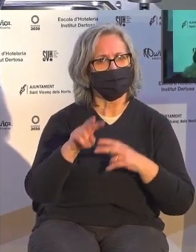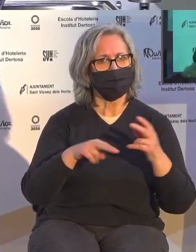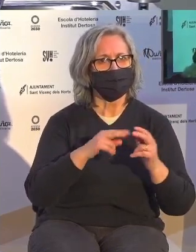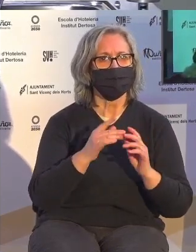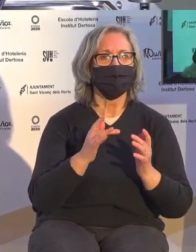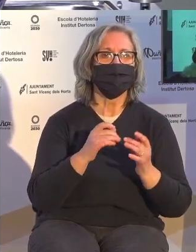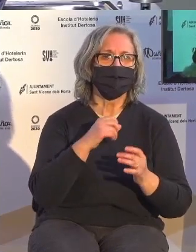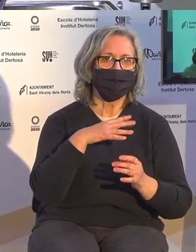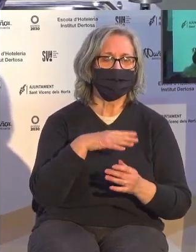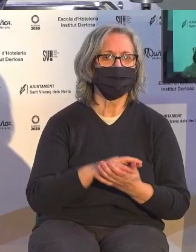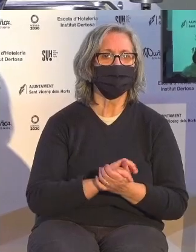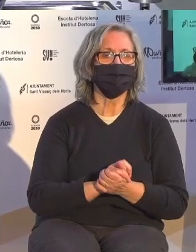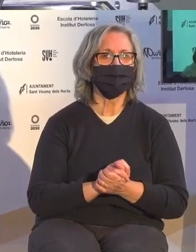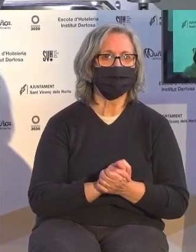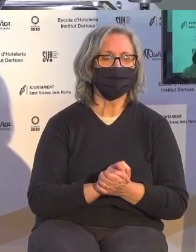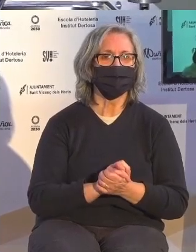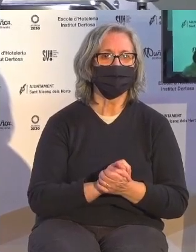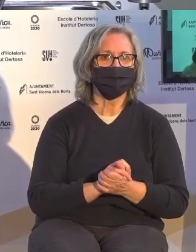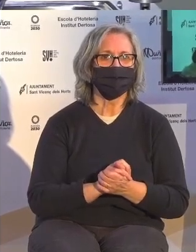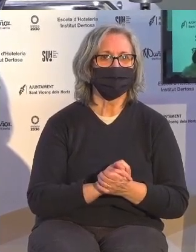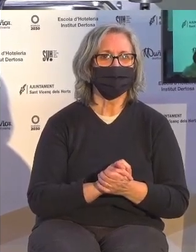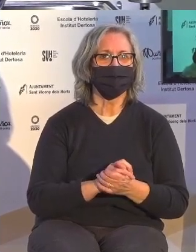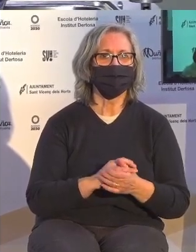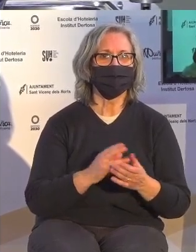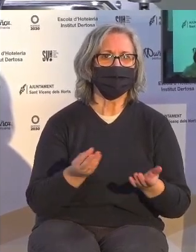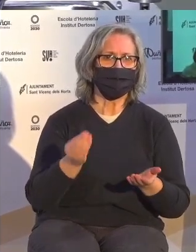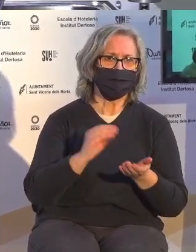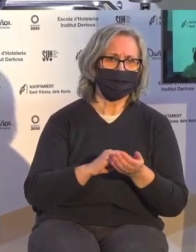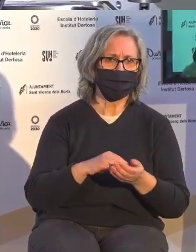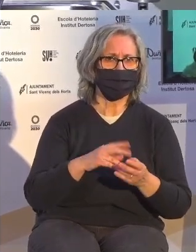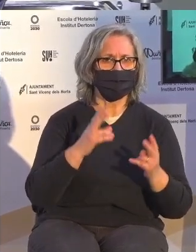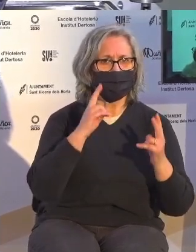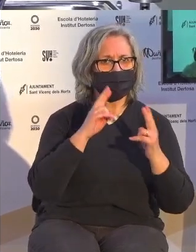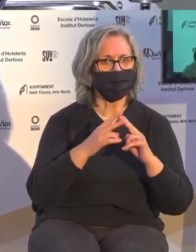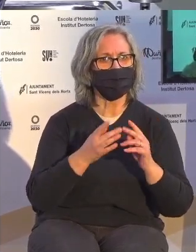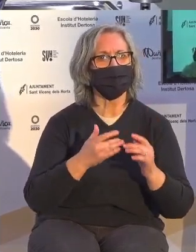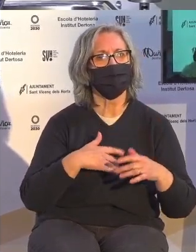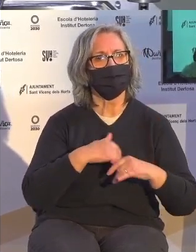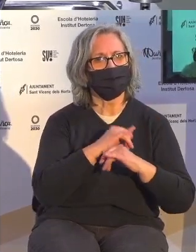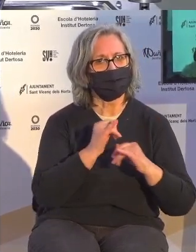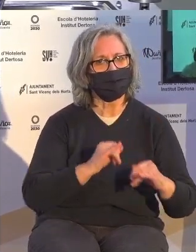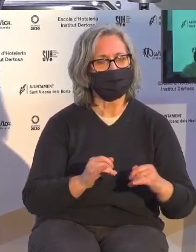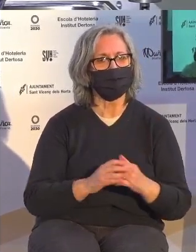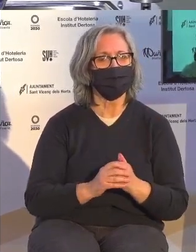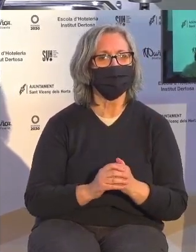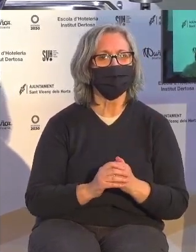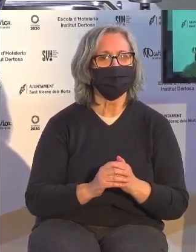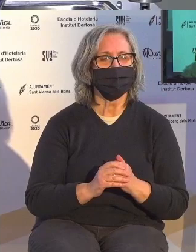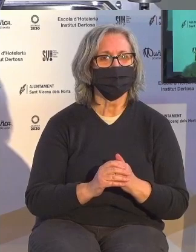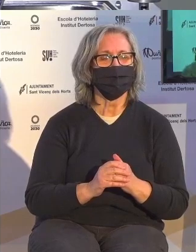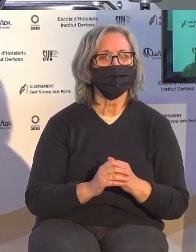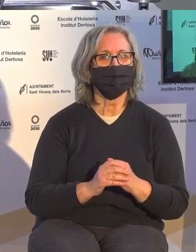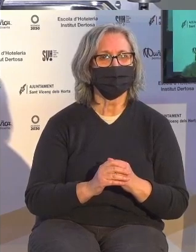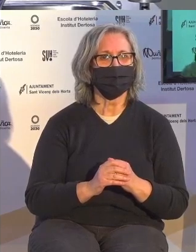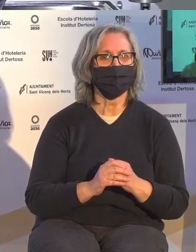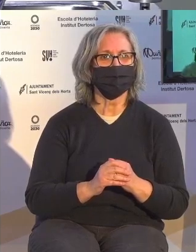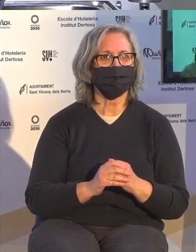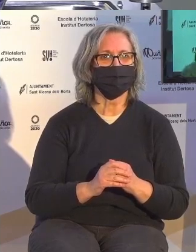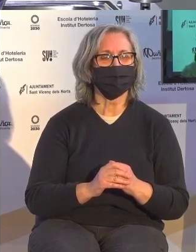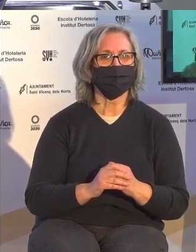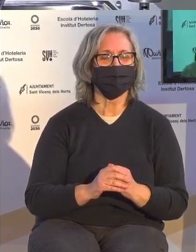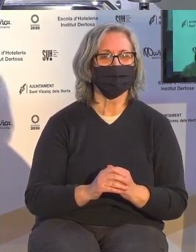canción patrocinar un evento de eso es una idea que tengo que quiero de varios a finlandia también porque